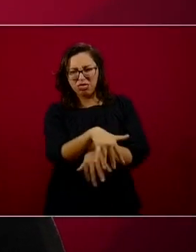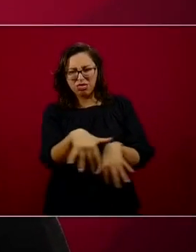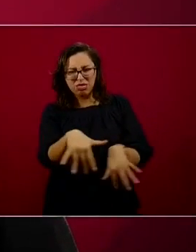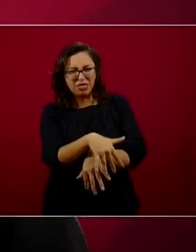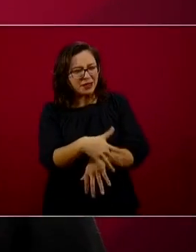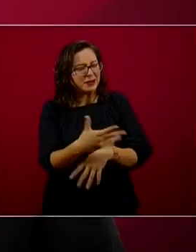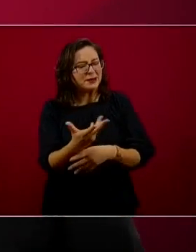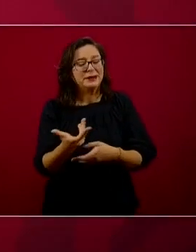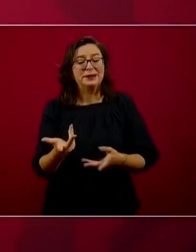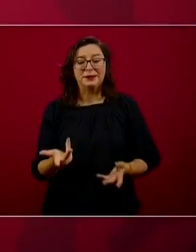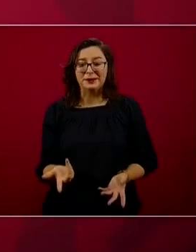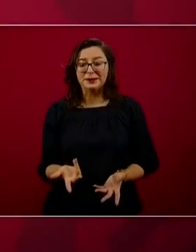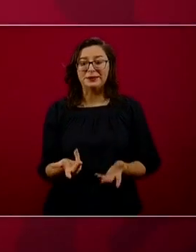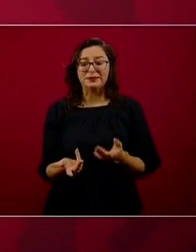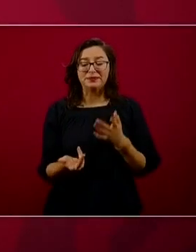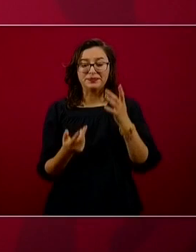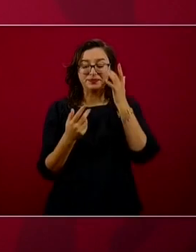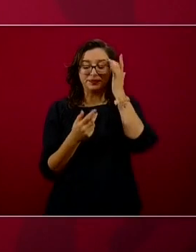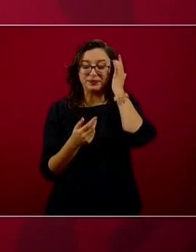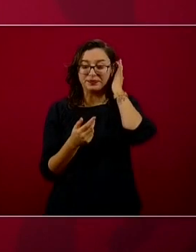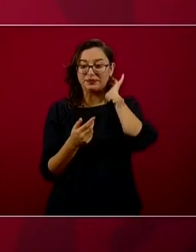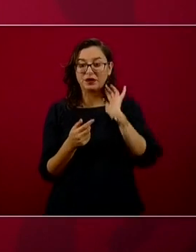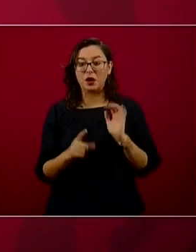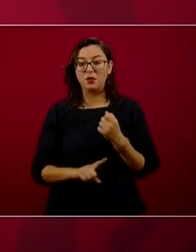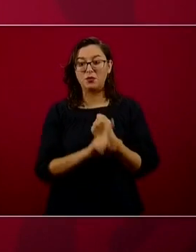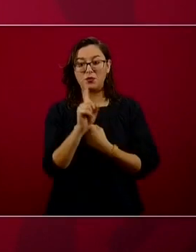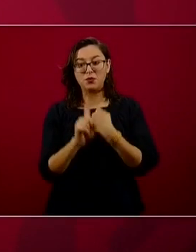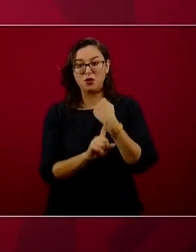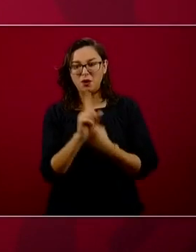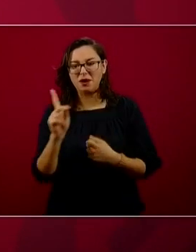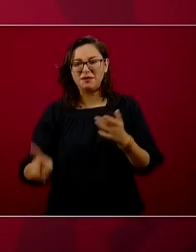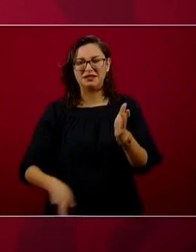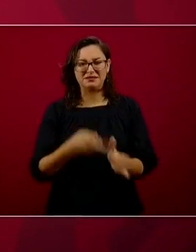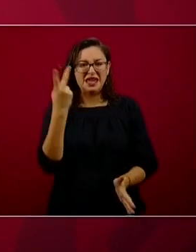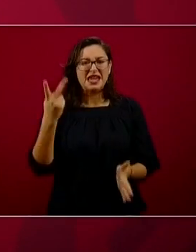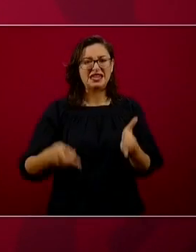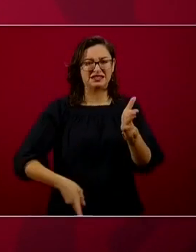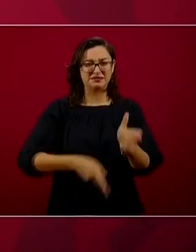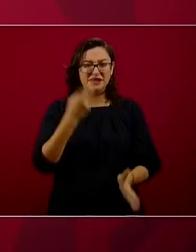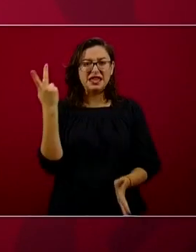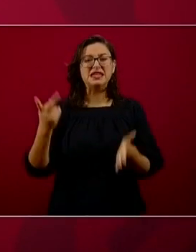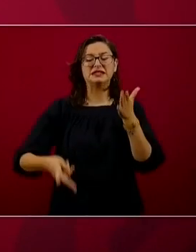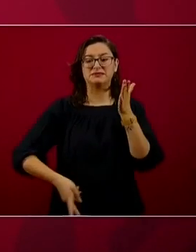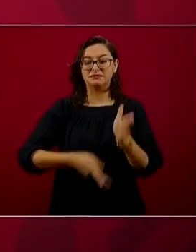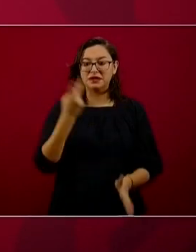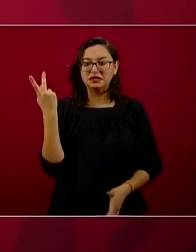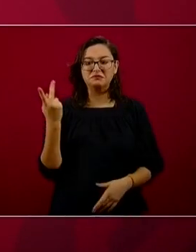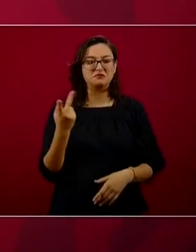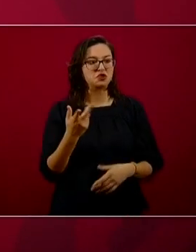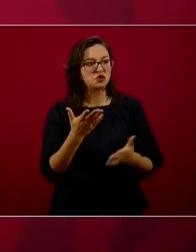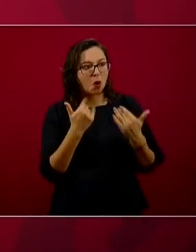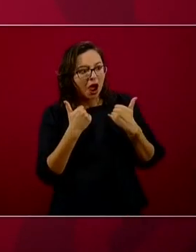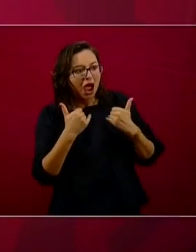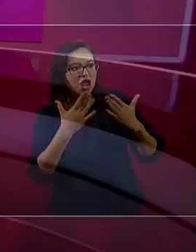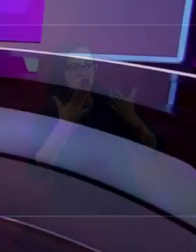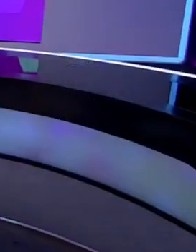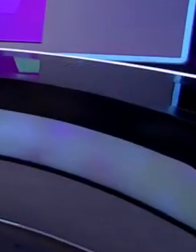y son problemas frecuentes de desabasto